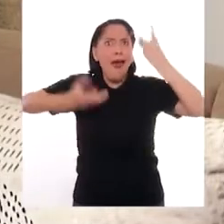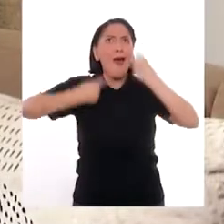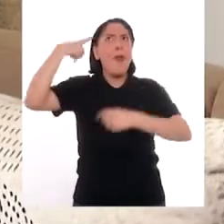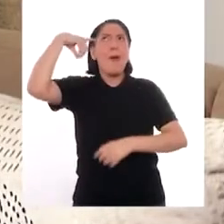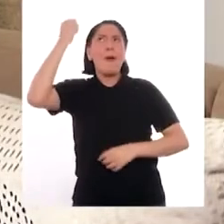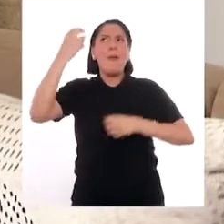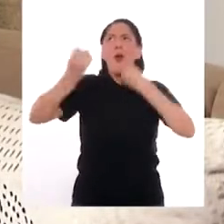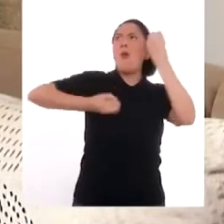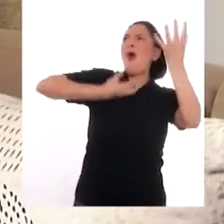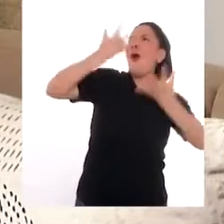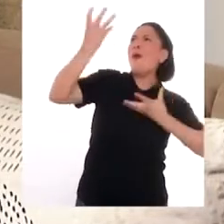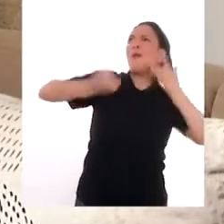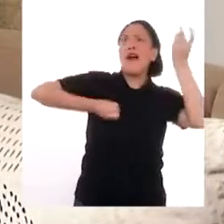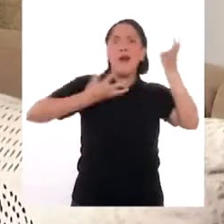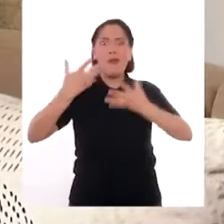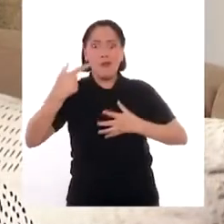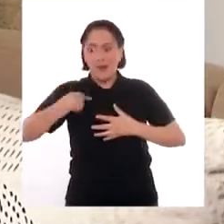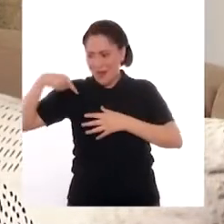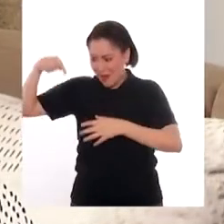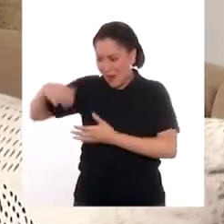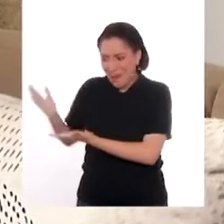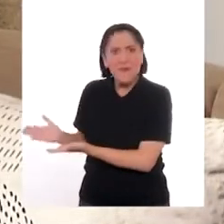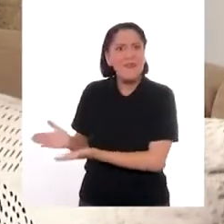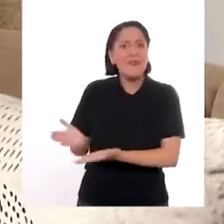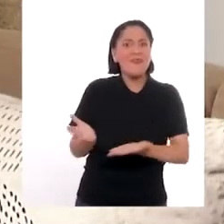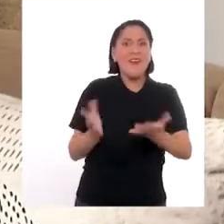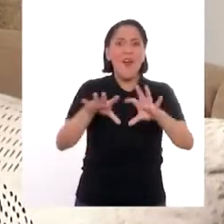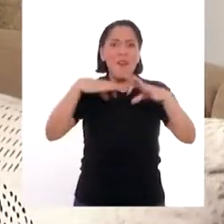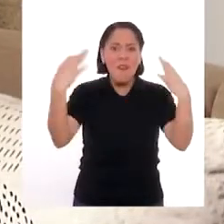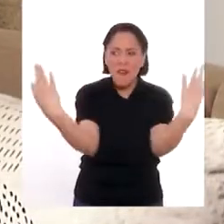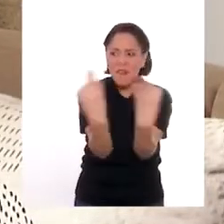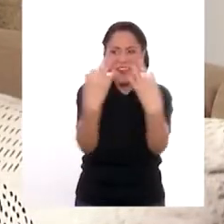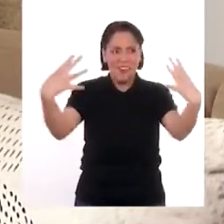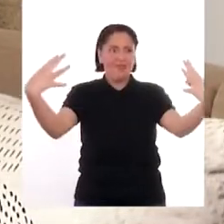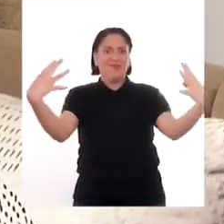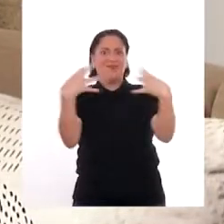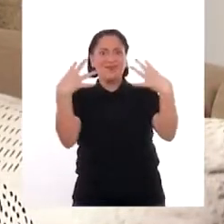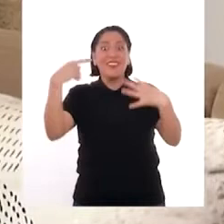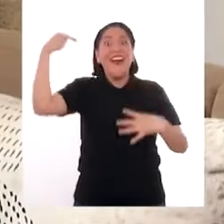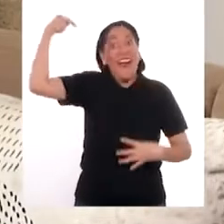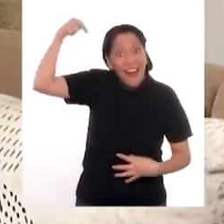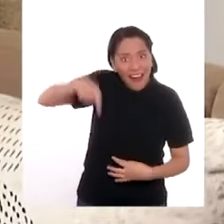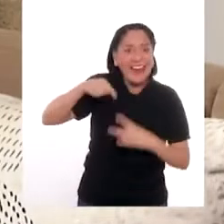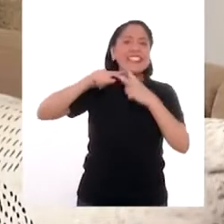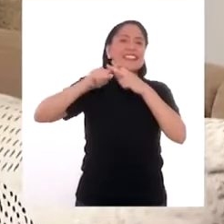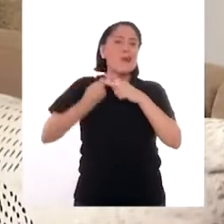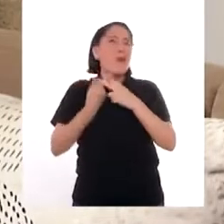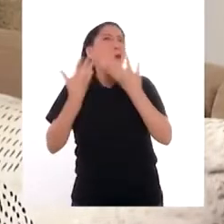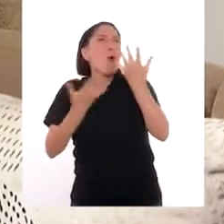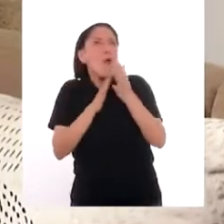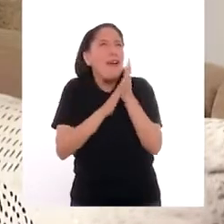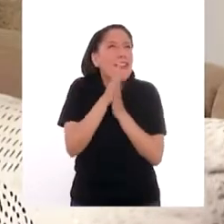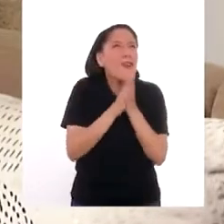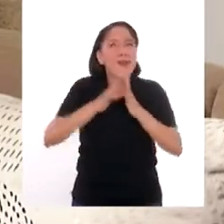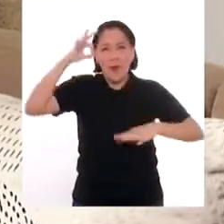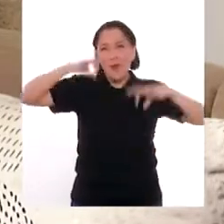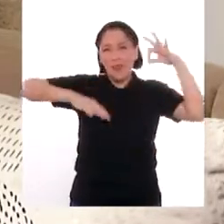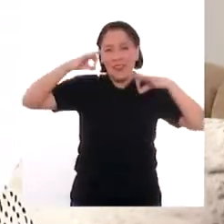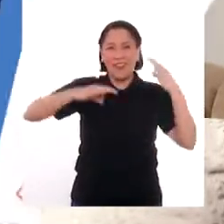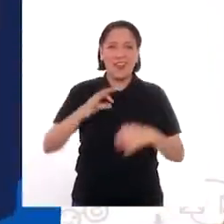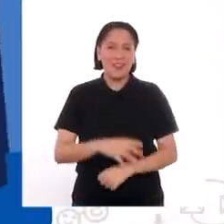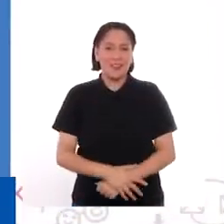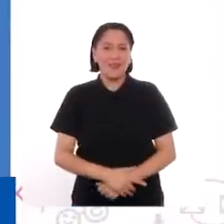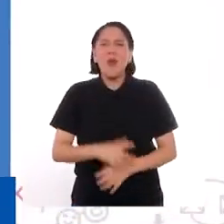de memoria toda la poesía y me exponía frente a todos mis familiares en las reuniones. Entonces ahí empezó, digamos, mi gusto por el